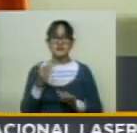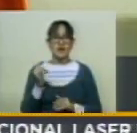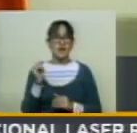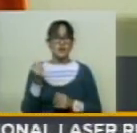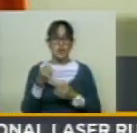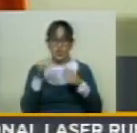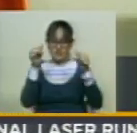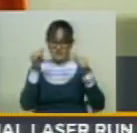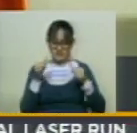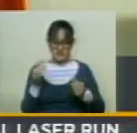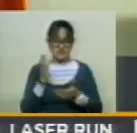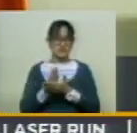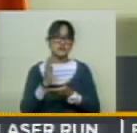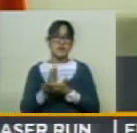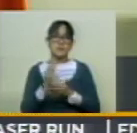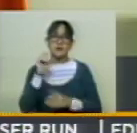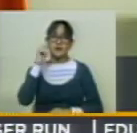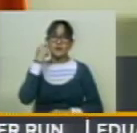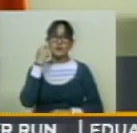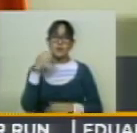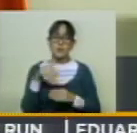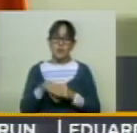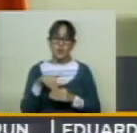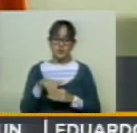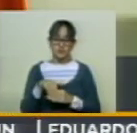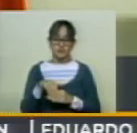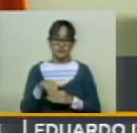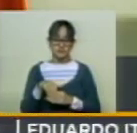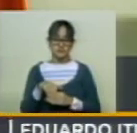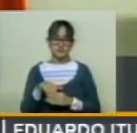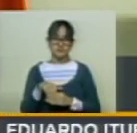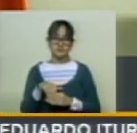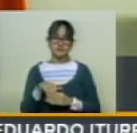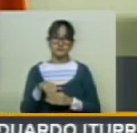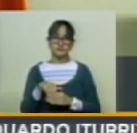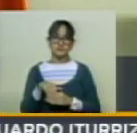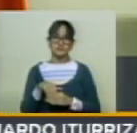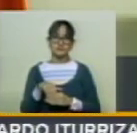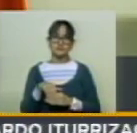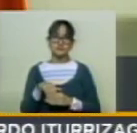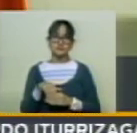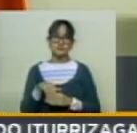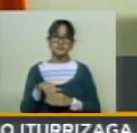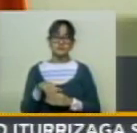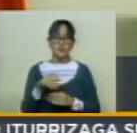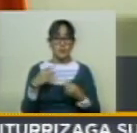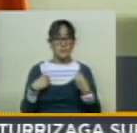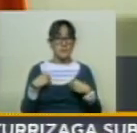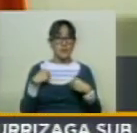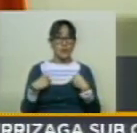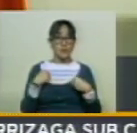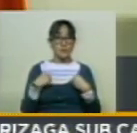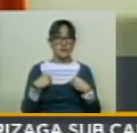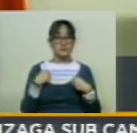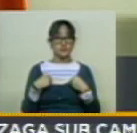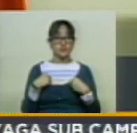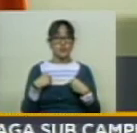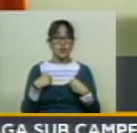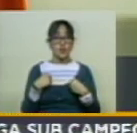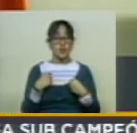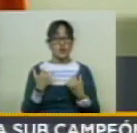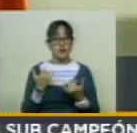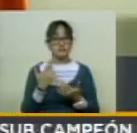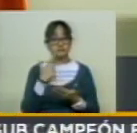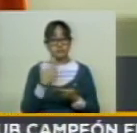los afiches siempre recordando lo que es el voto asistido, pero como es una preocupación que ha vuelto a ser